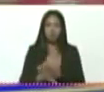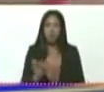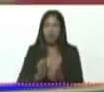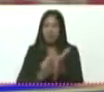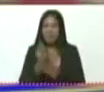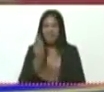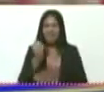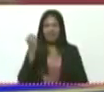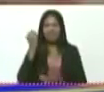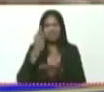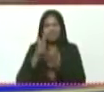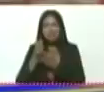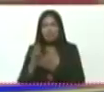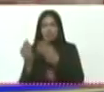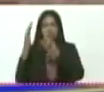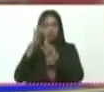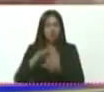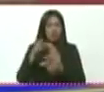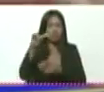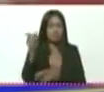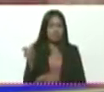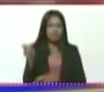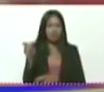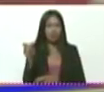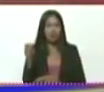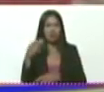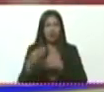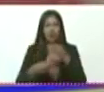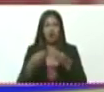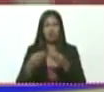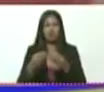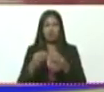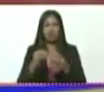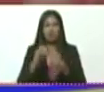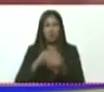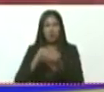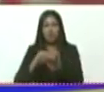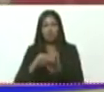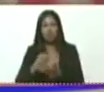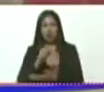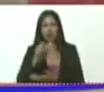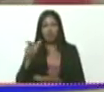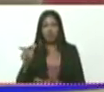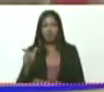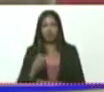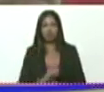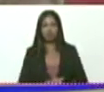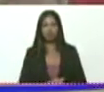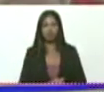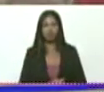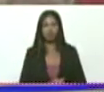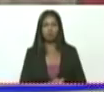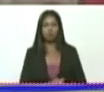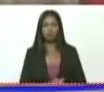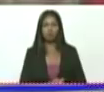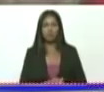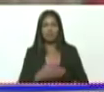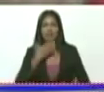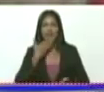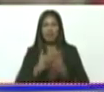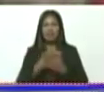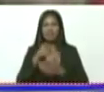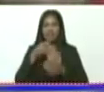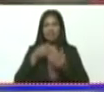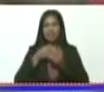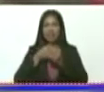que ha derrotado a estos fascistas y los ha capturado a uno por uno. Es gracias a la